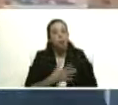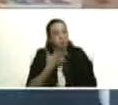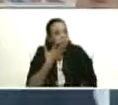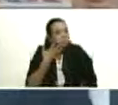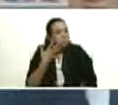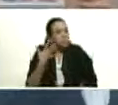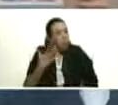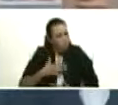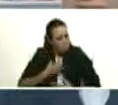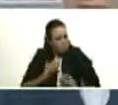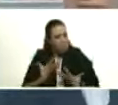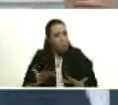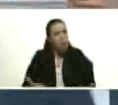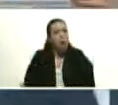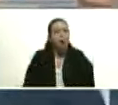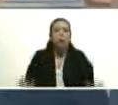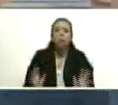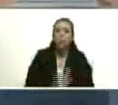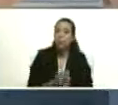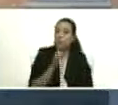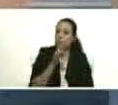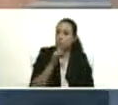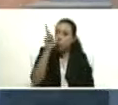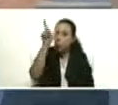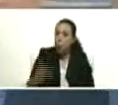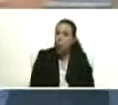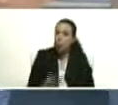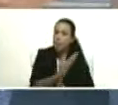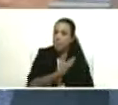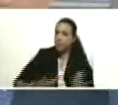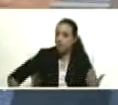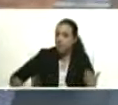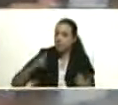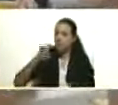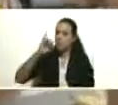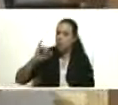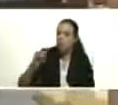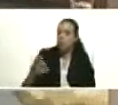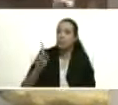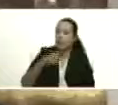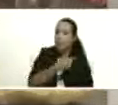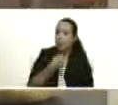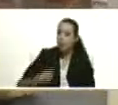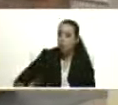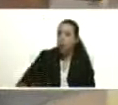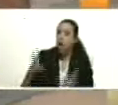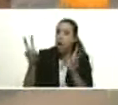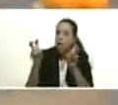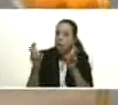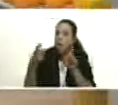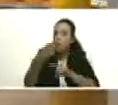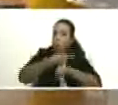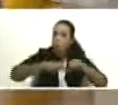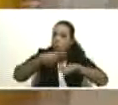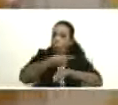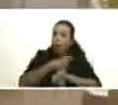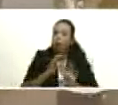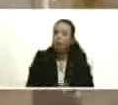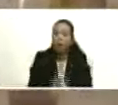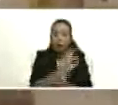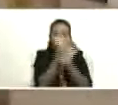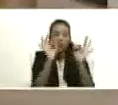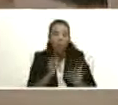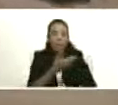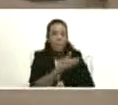orgullo recibir la información que recibía de parte de los chinos respecto a nuestro gobierno y respecto a